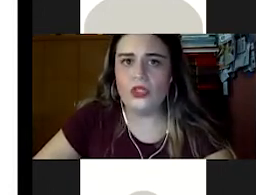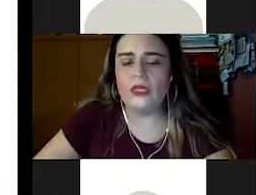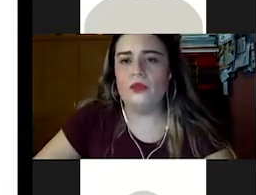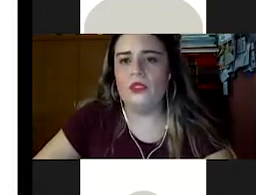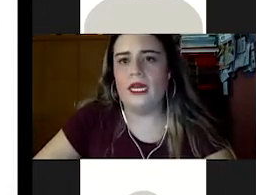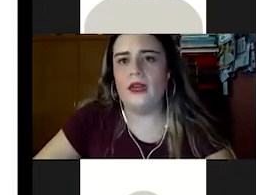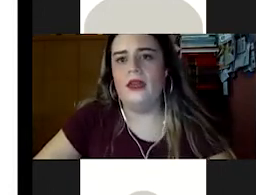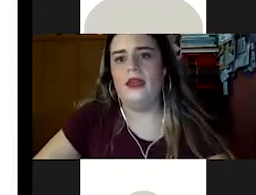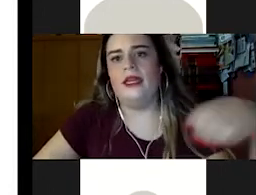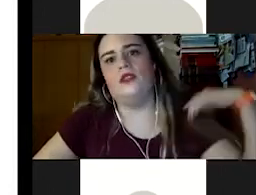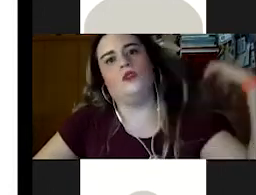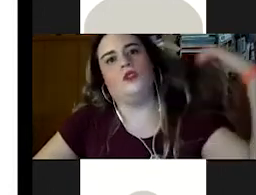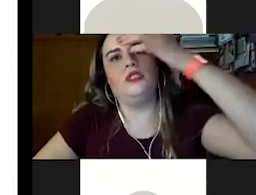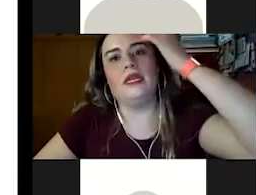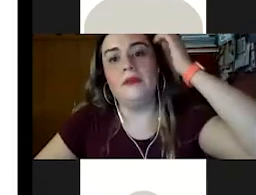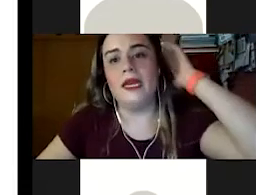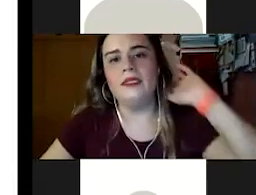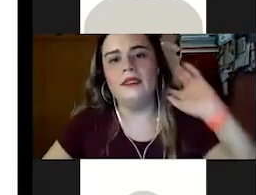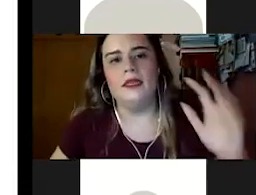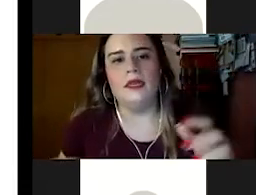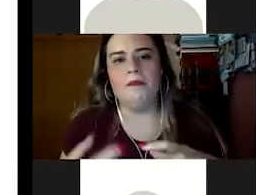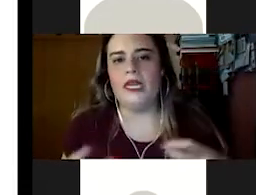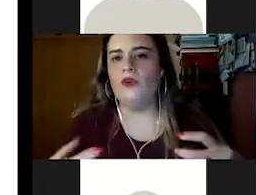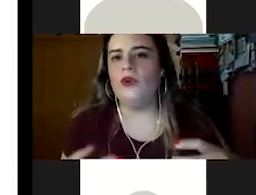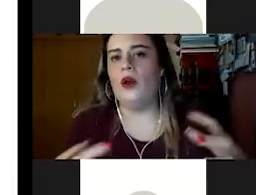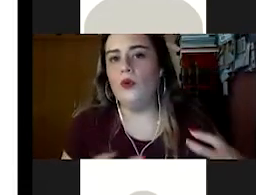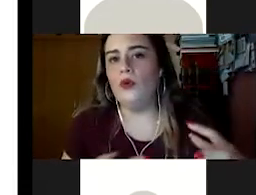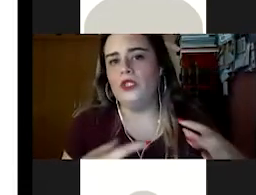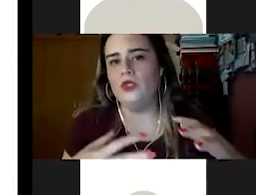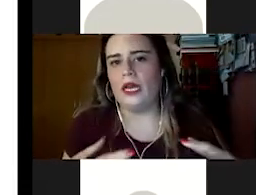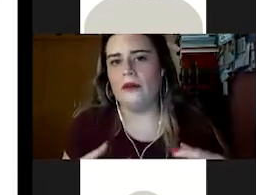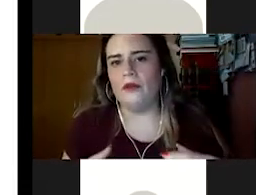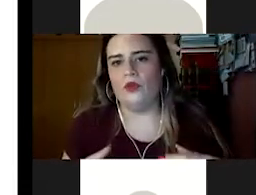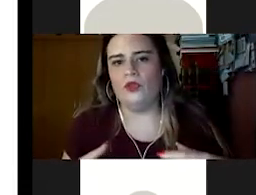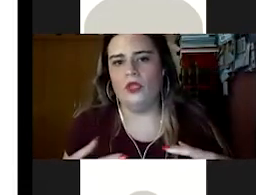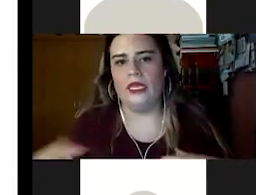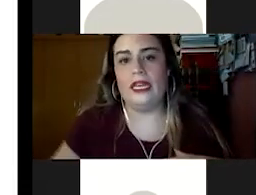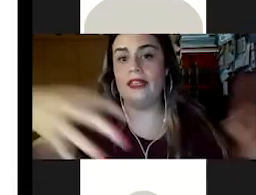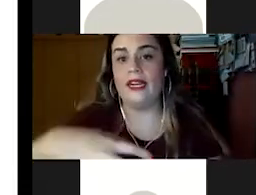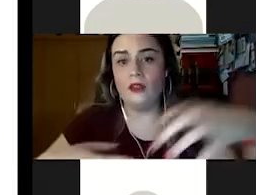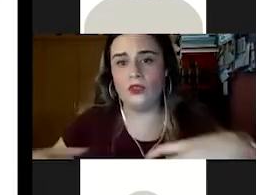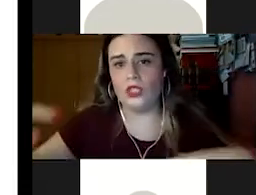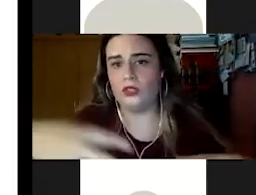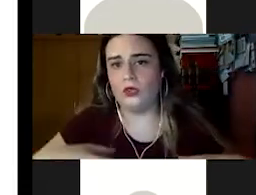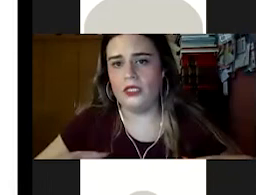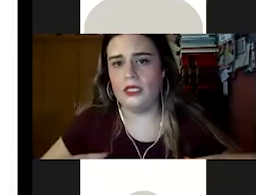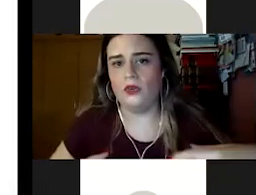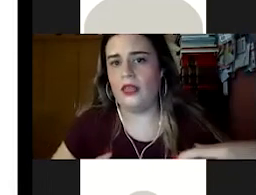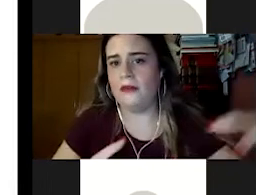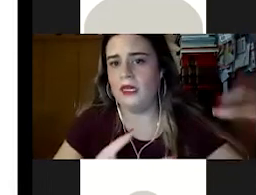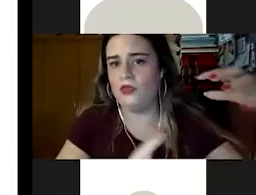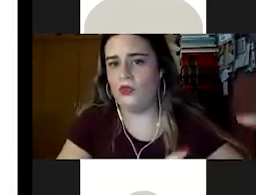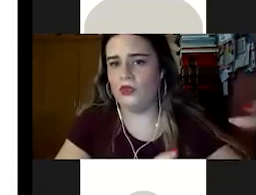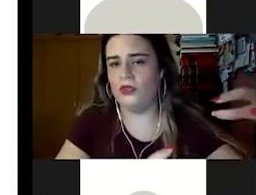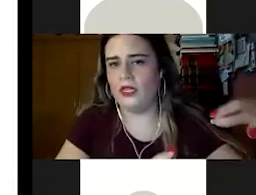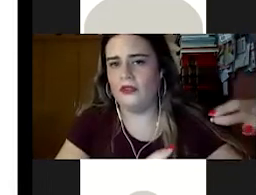mucho de impulsar que esas cuestiones cambiaran, pero que aún con esos cambios y de integrar otros actores, que no nada